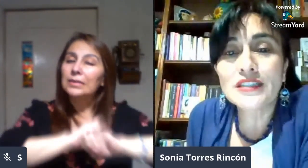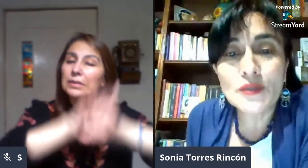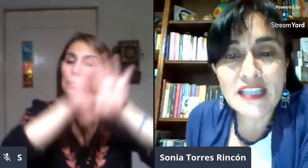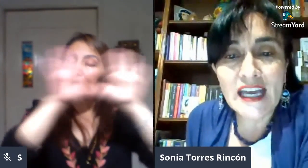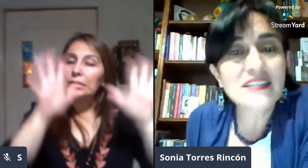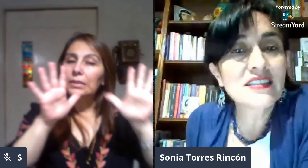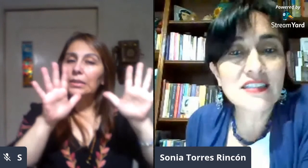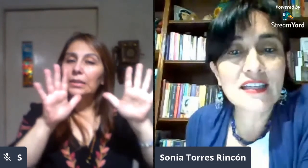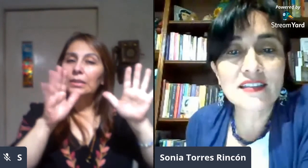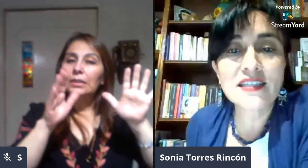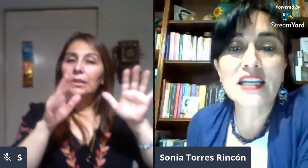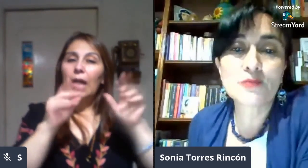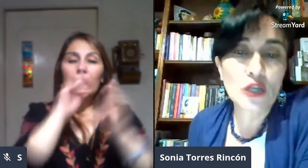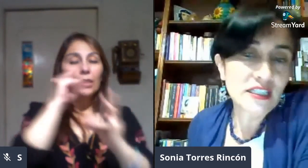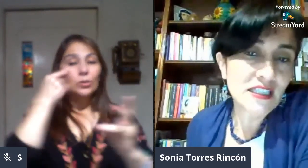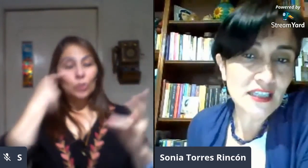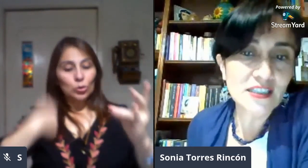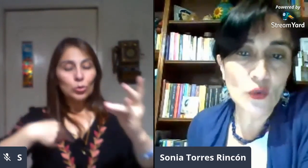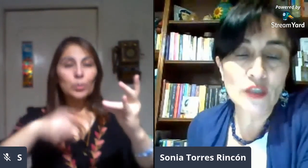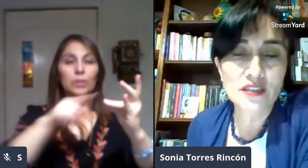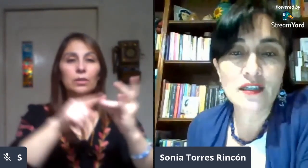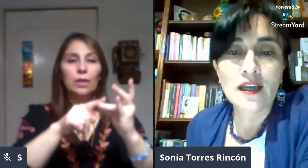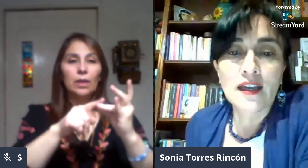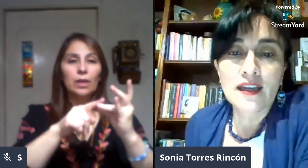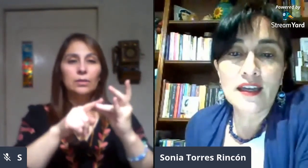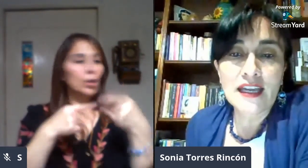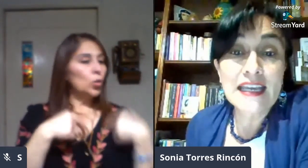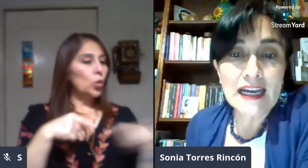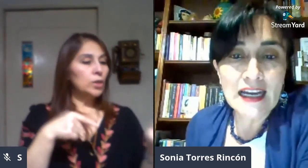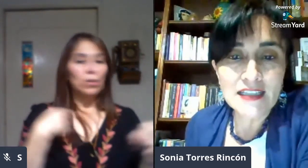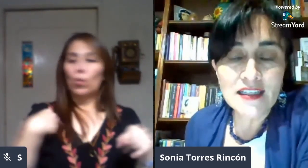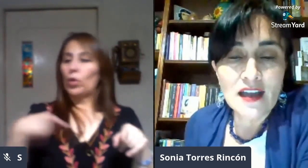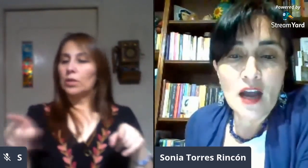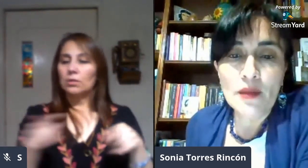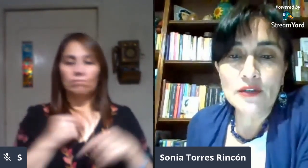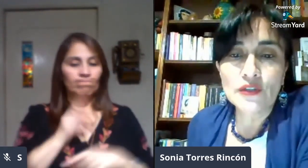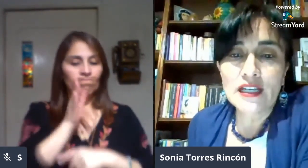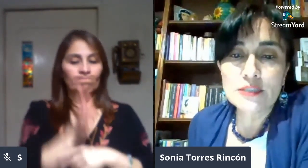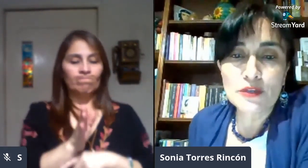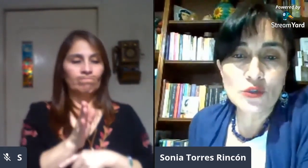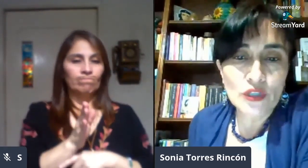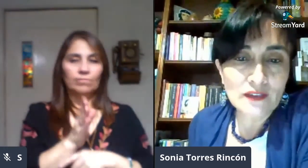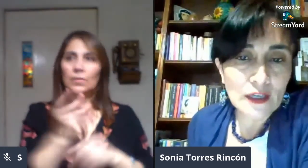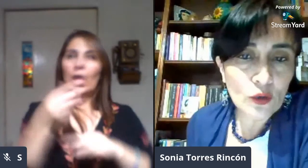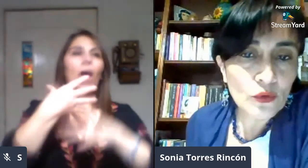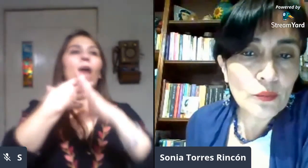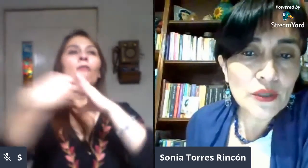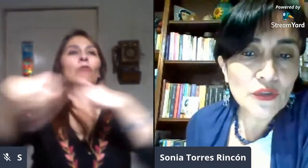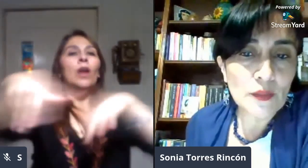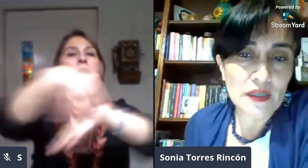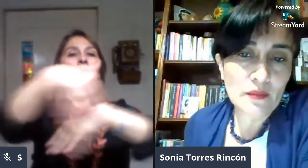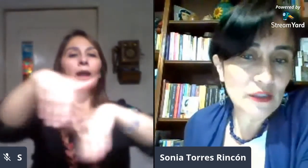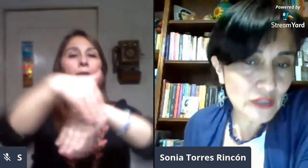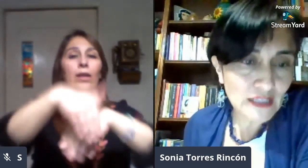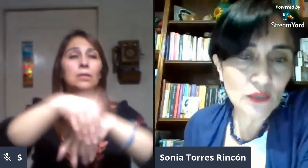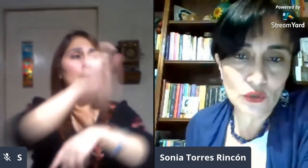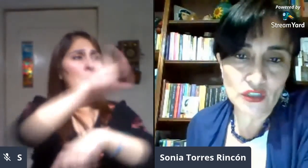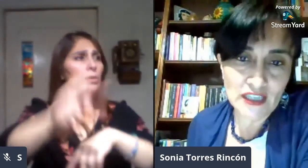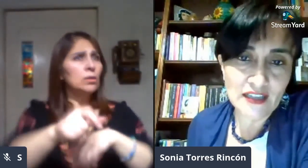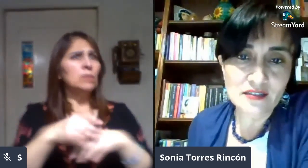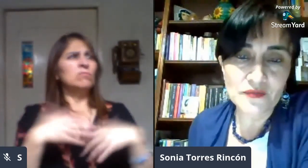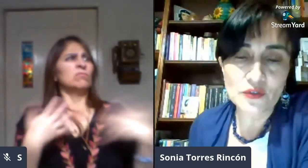estas subjetividades disidentes, a las violencias que se encuentran en la calle a manos de las personas del común, pero también a manos